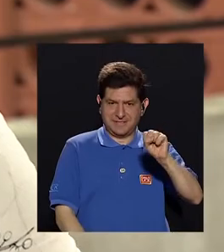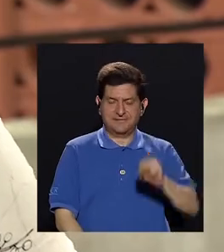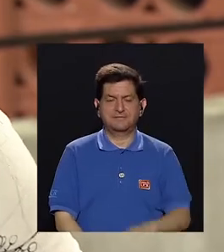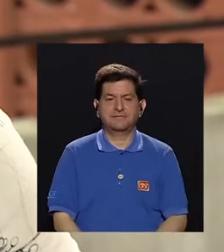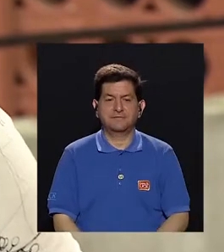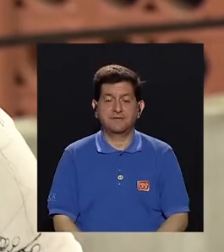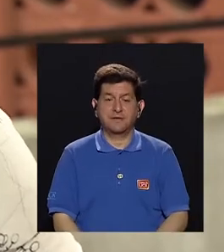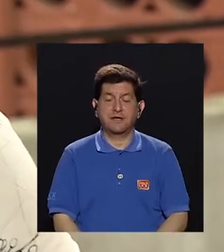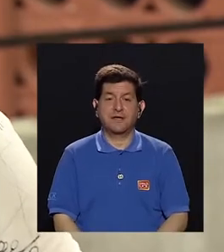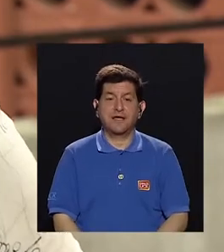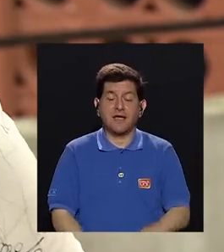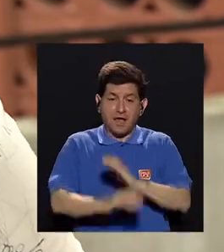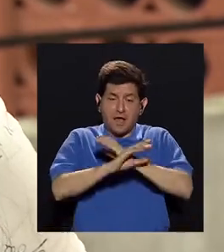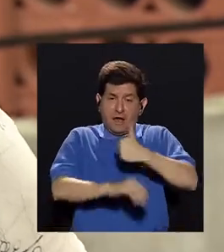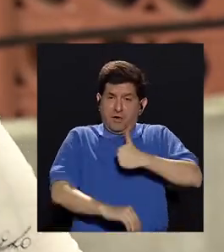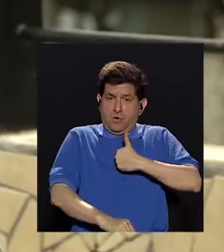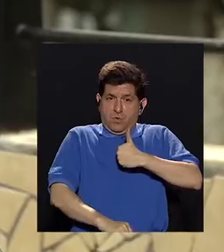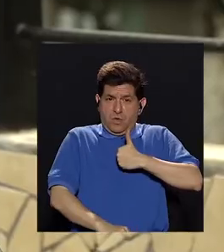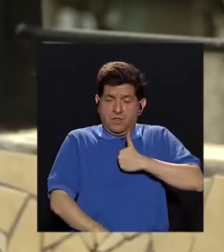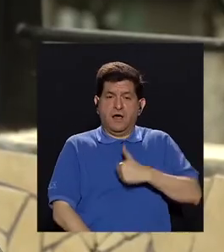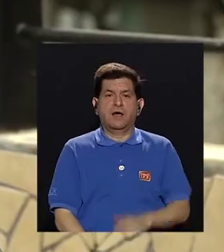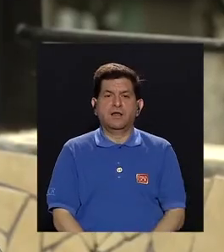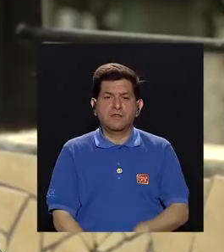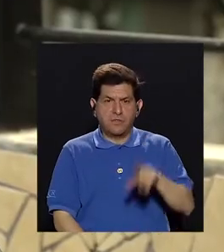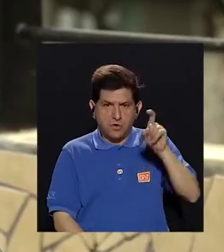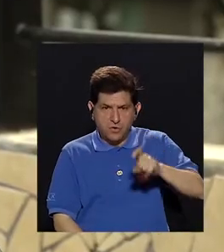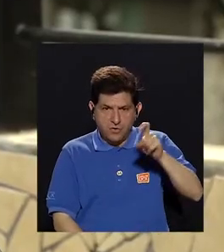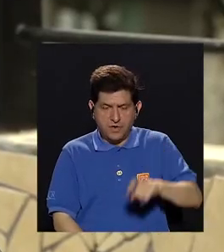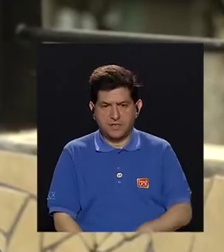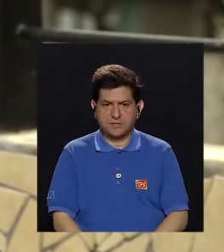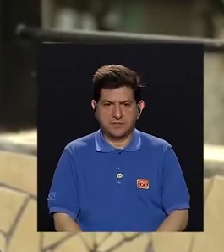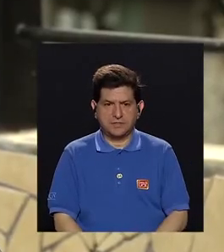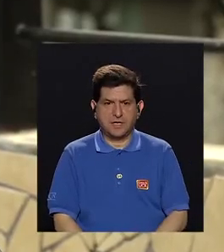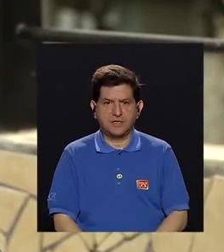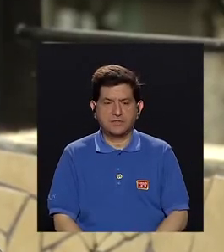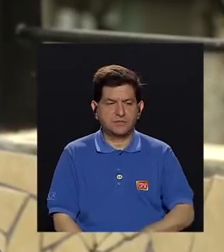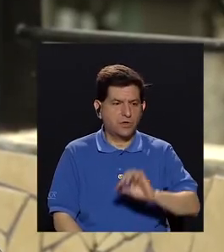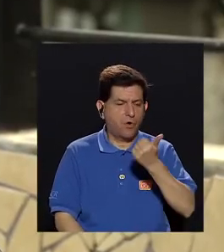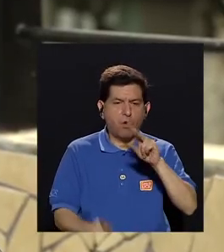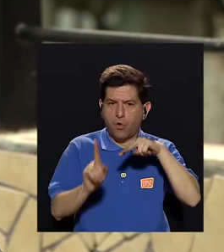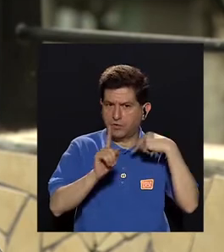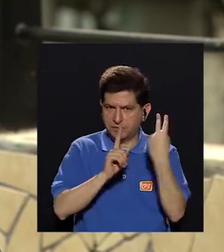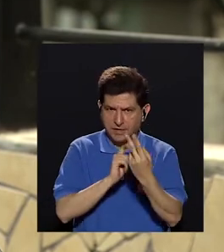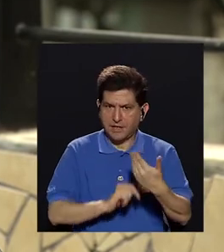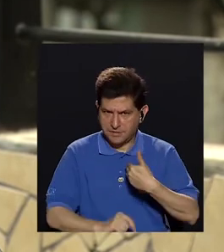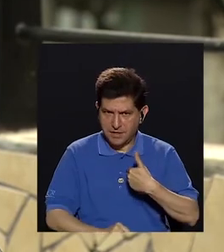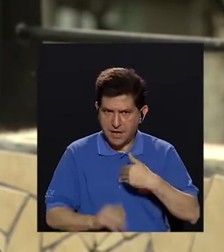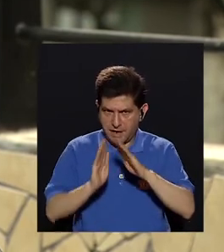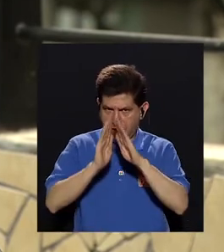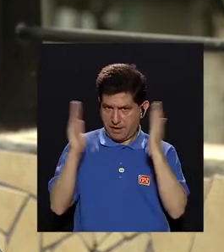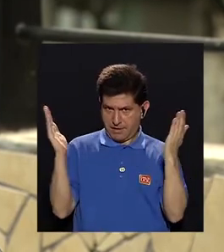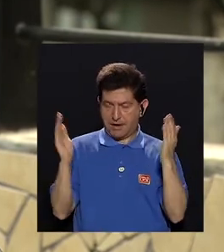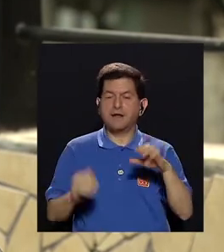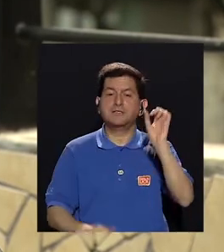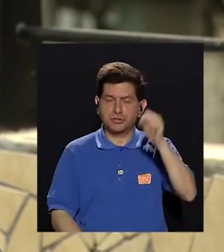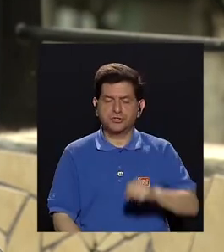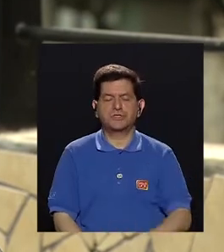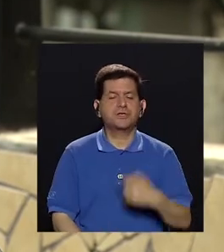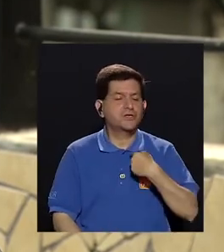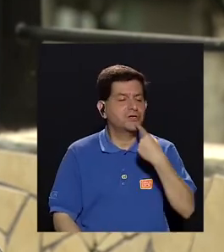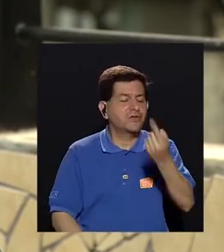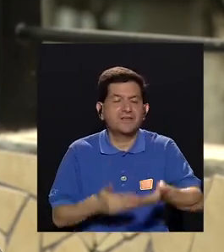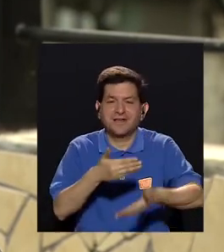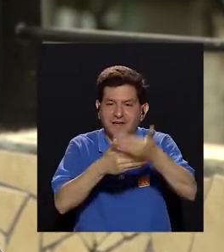con otra óptica más amplia, ¿cierto? Claro, era un poco lo que te decía en el bloque anterior. Uh-huh. Autocuidado debería